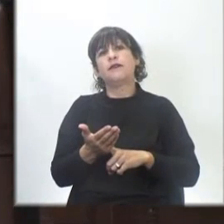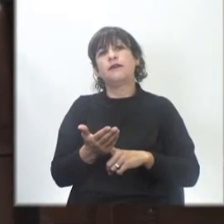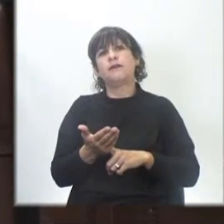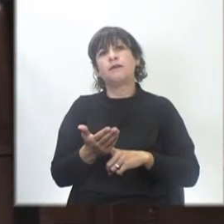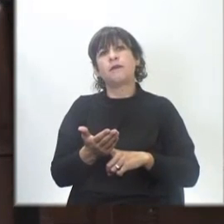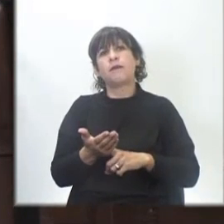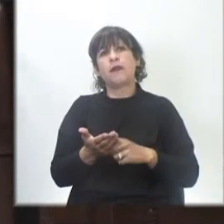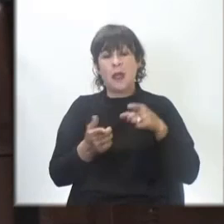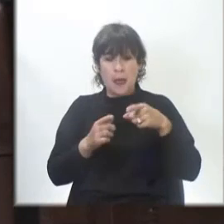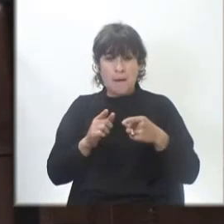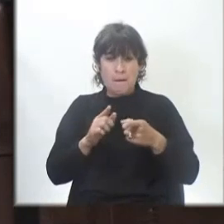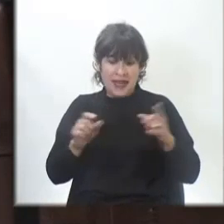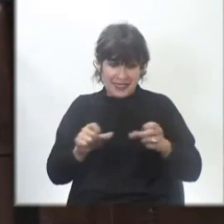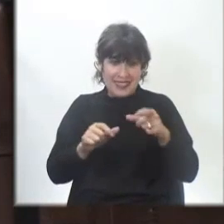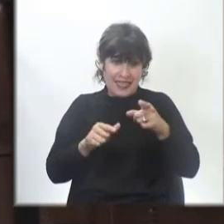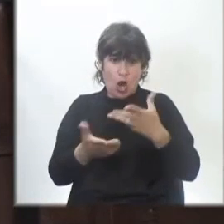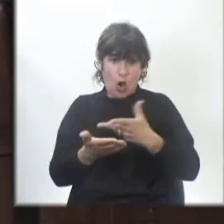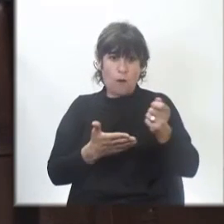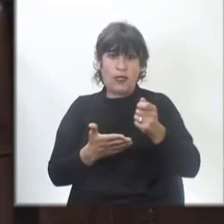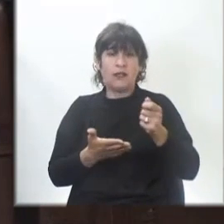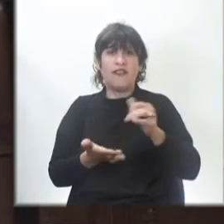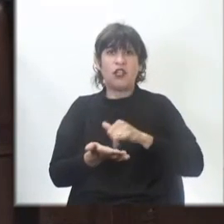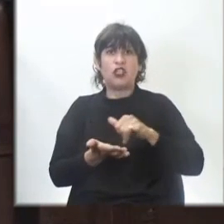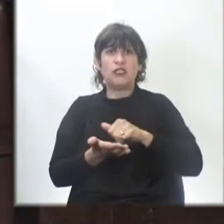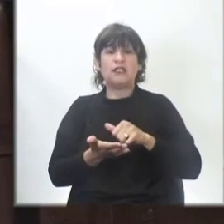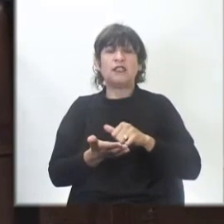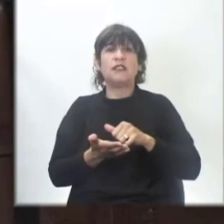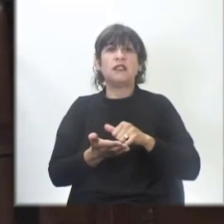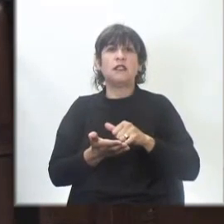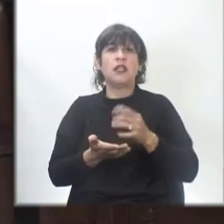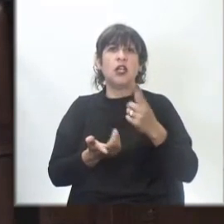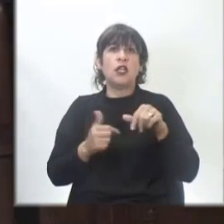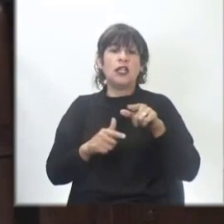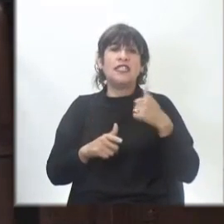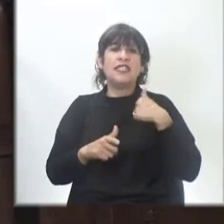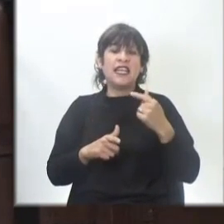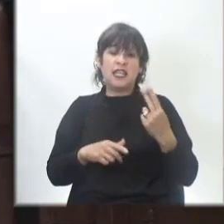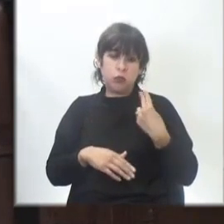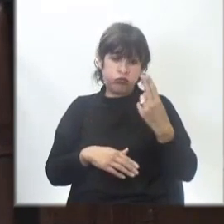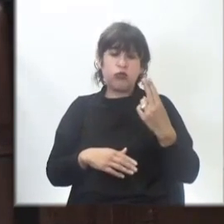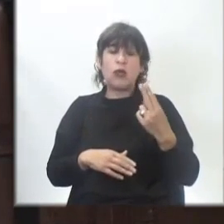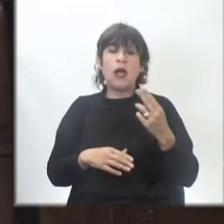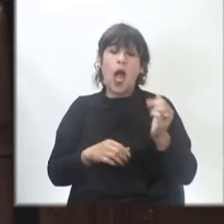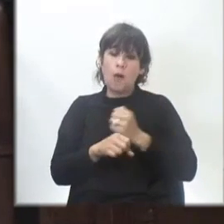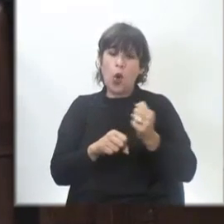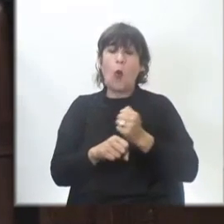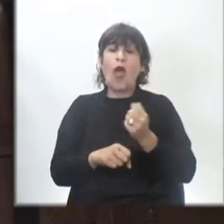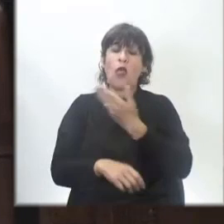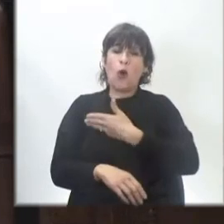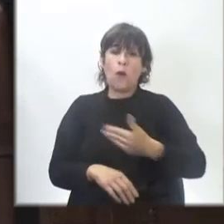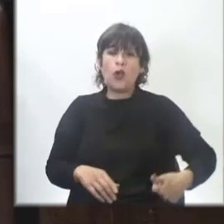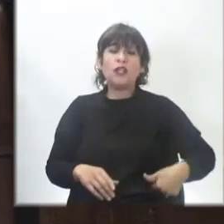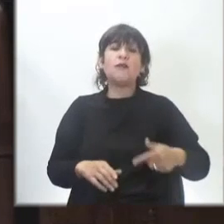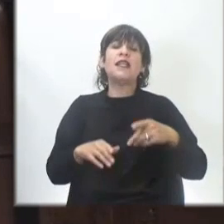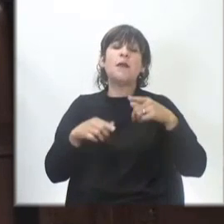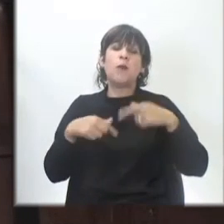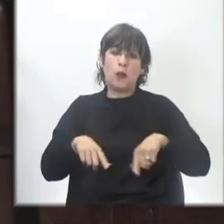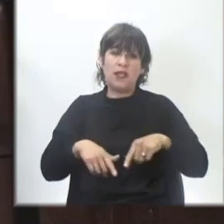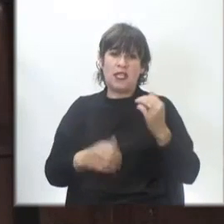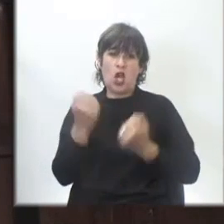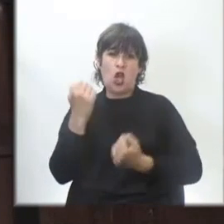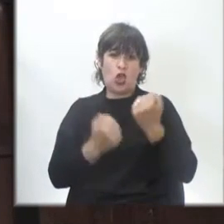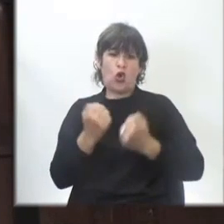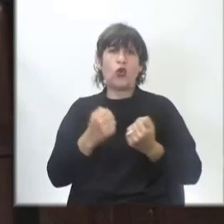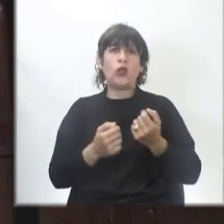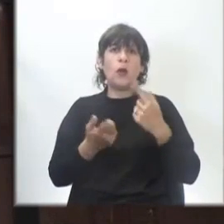para realizar esta compra, tuvo que ser autorizado por el presidente y por el Ministerio de Economía